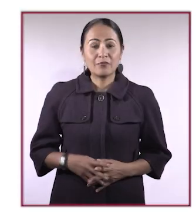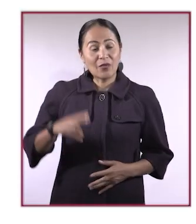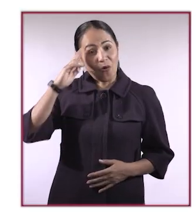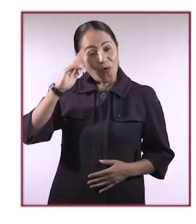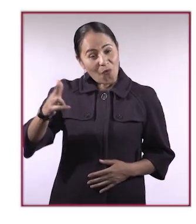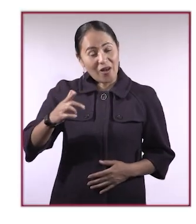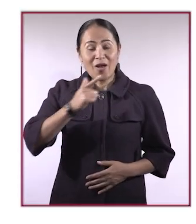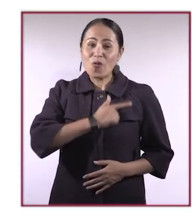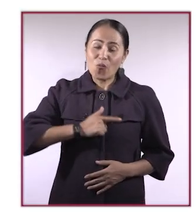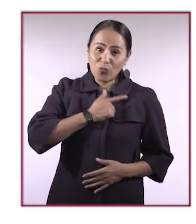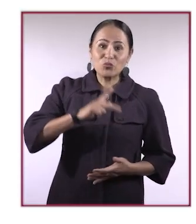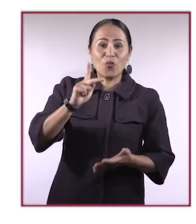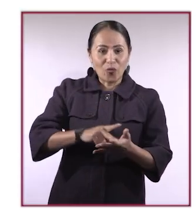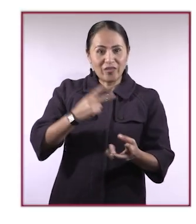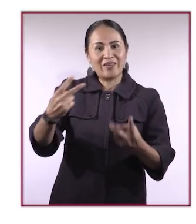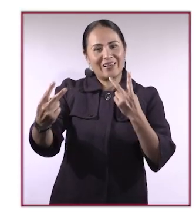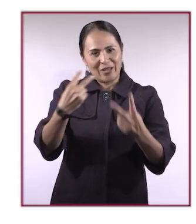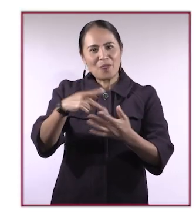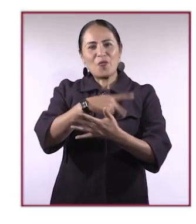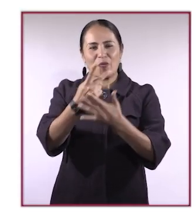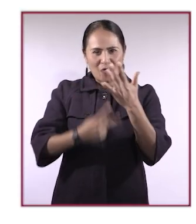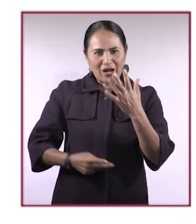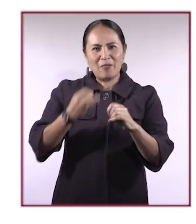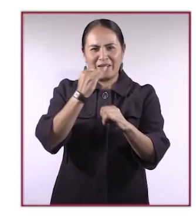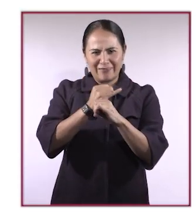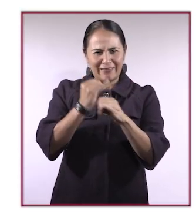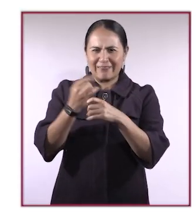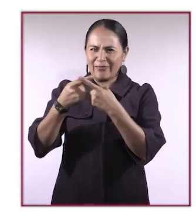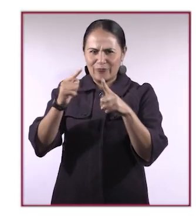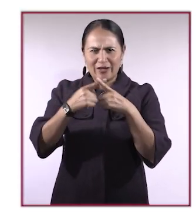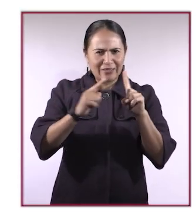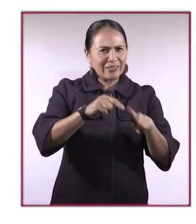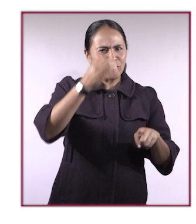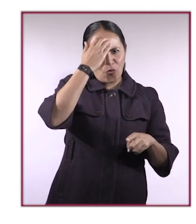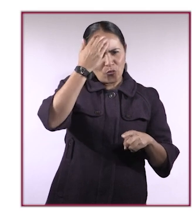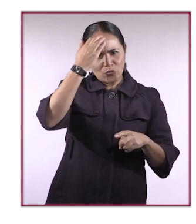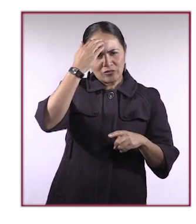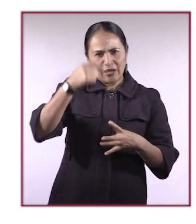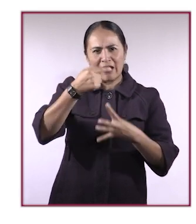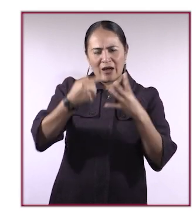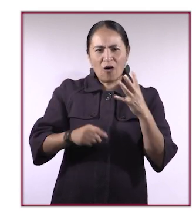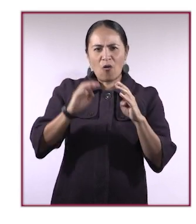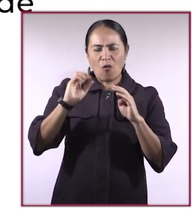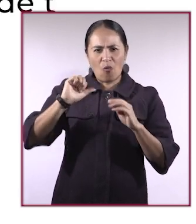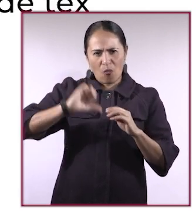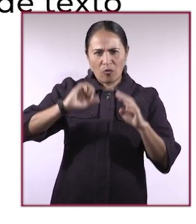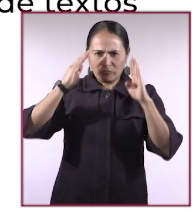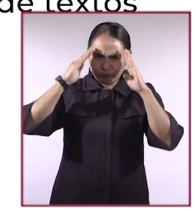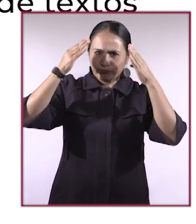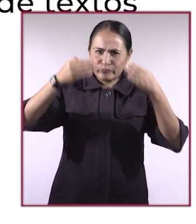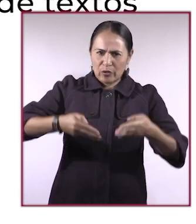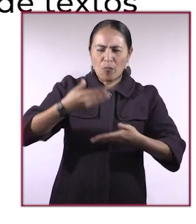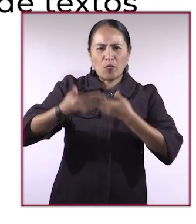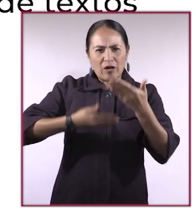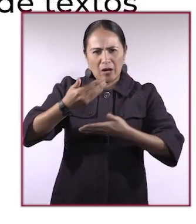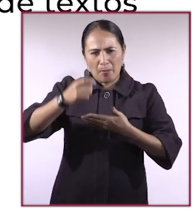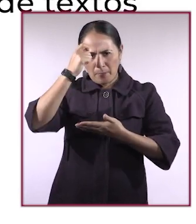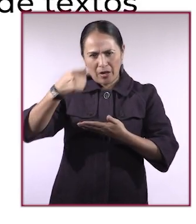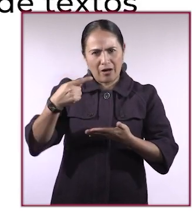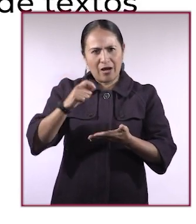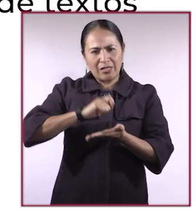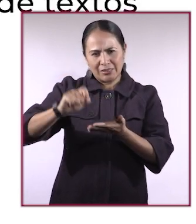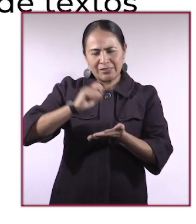Hola, qué gusto tenerles en Saberes Digitales. Hoy dedicamos el programa al uso del procesador de textos para la